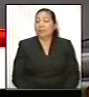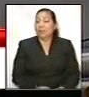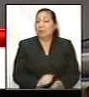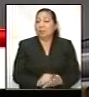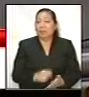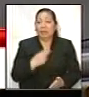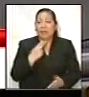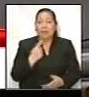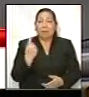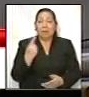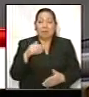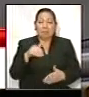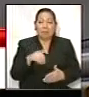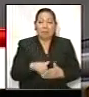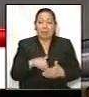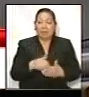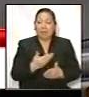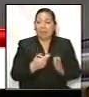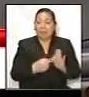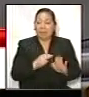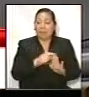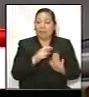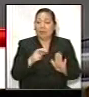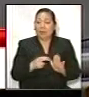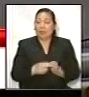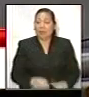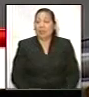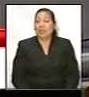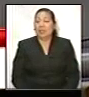de noviembre en primera votación el presente proyecto.